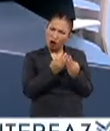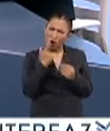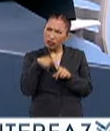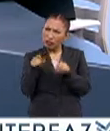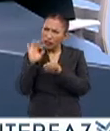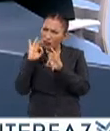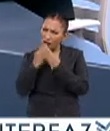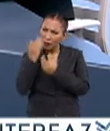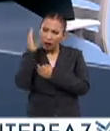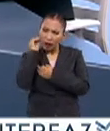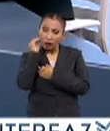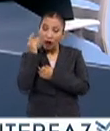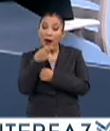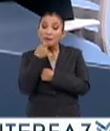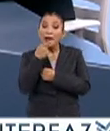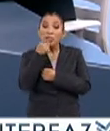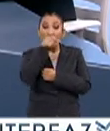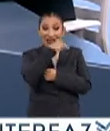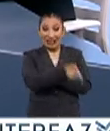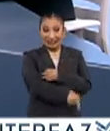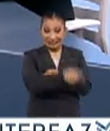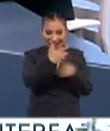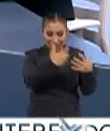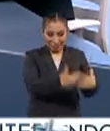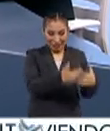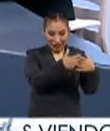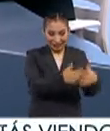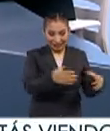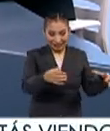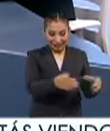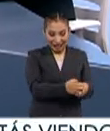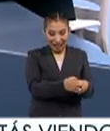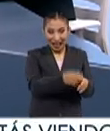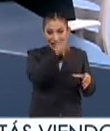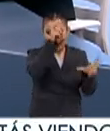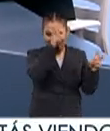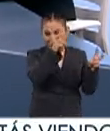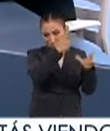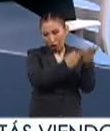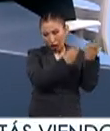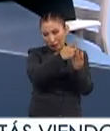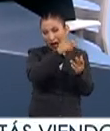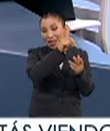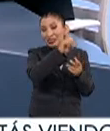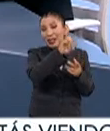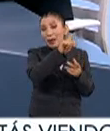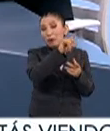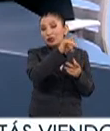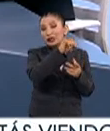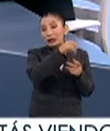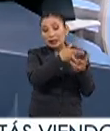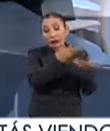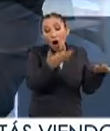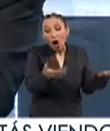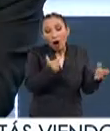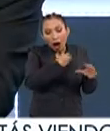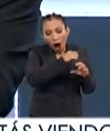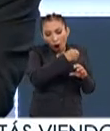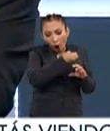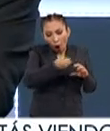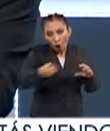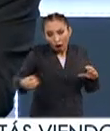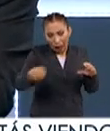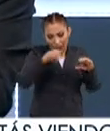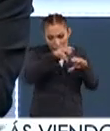partes? Estamos hablando de que esa emisora que produjo De Puntitas hoy está organizada a